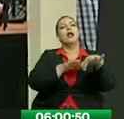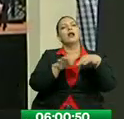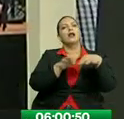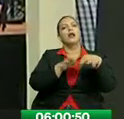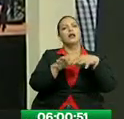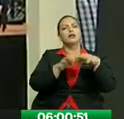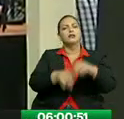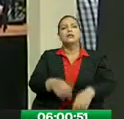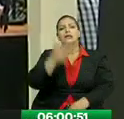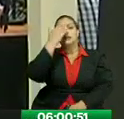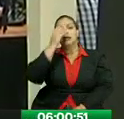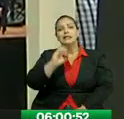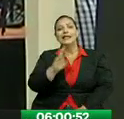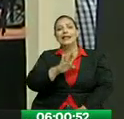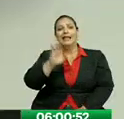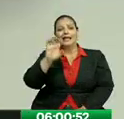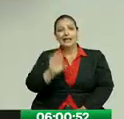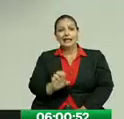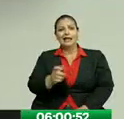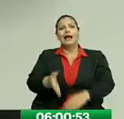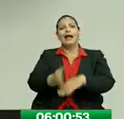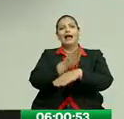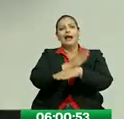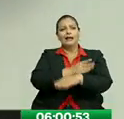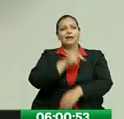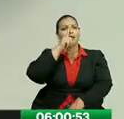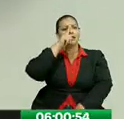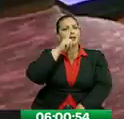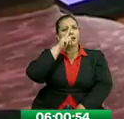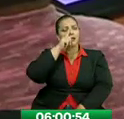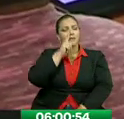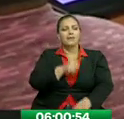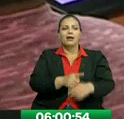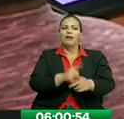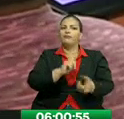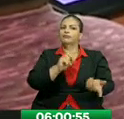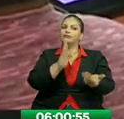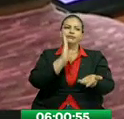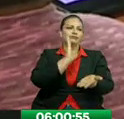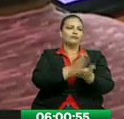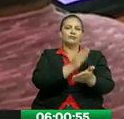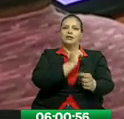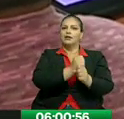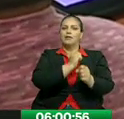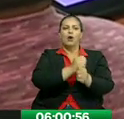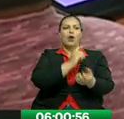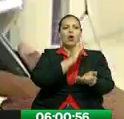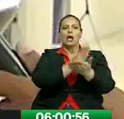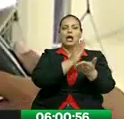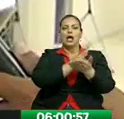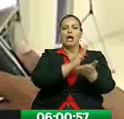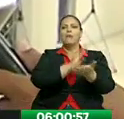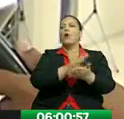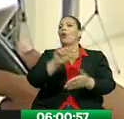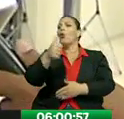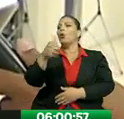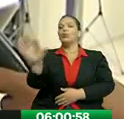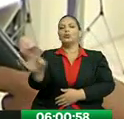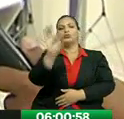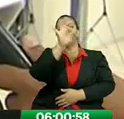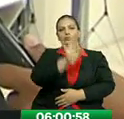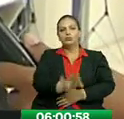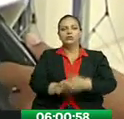empezaron los cambios en ese lugar desde el área administrativa, específicamente la que tiene contacto con los usuarios. En este